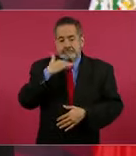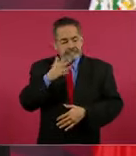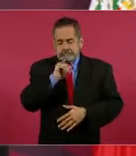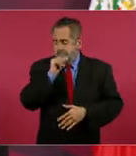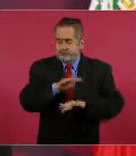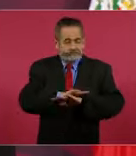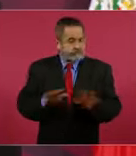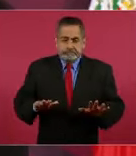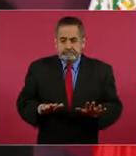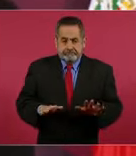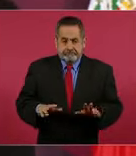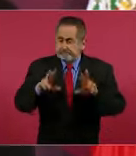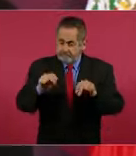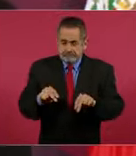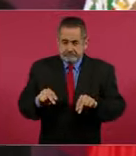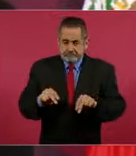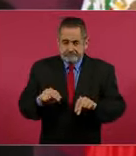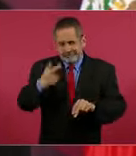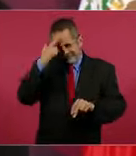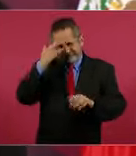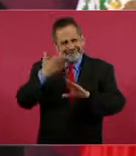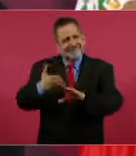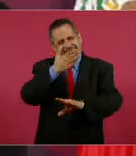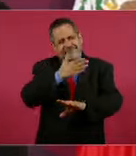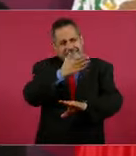porque todo esto lo manejaba,